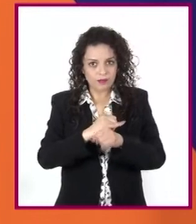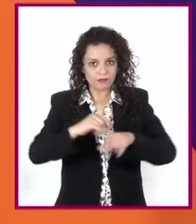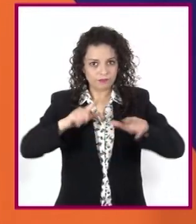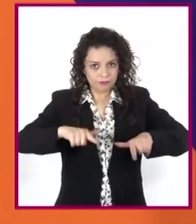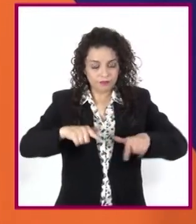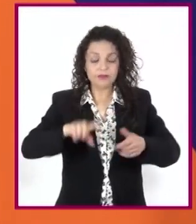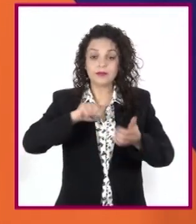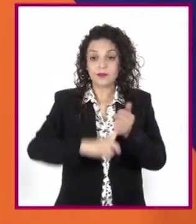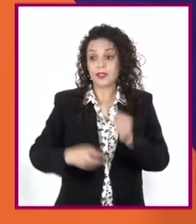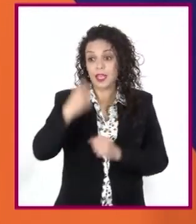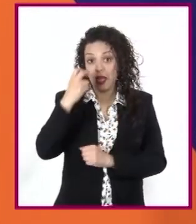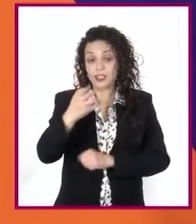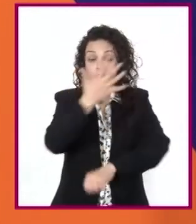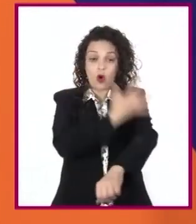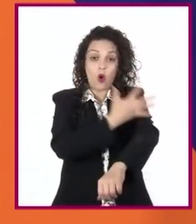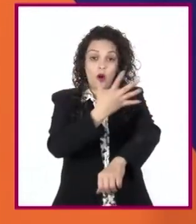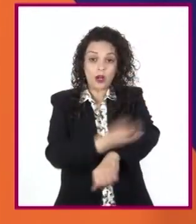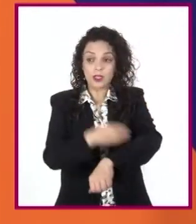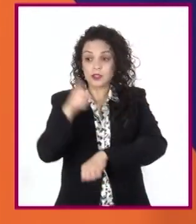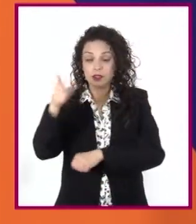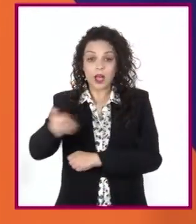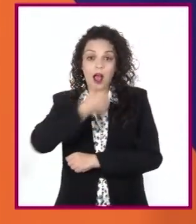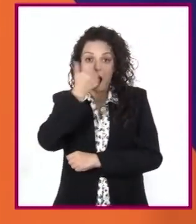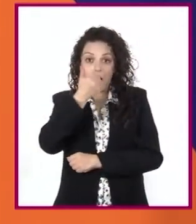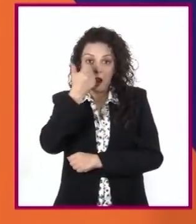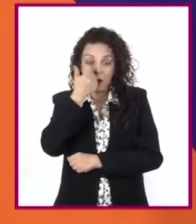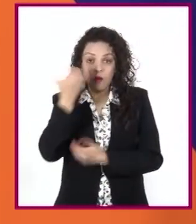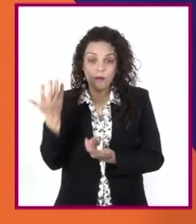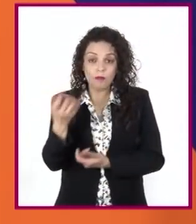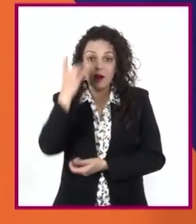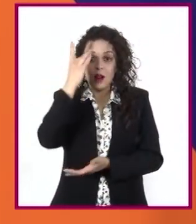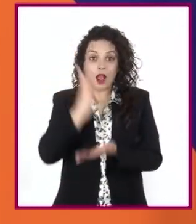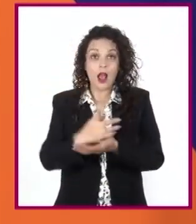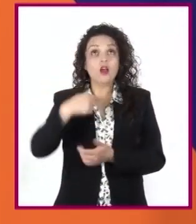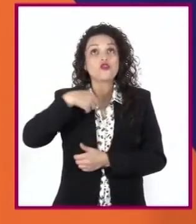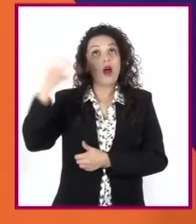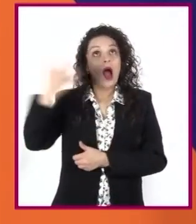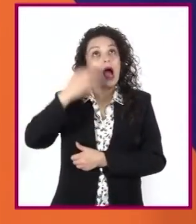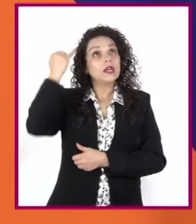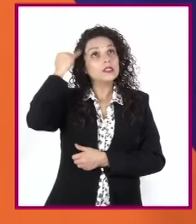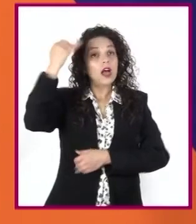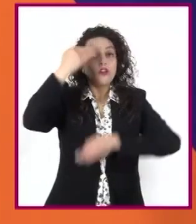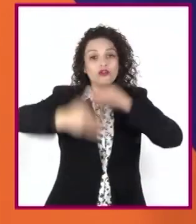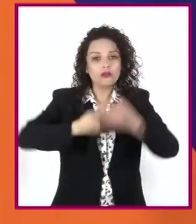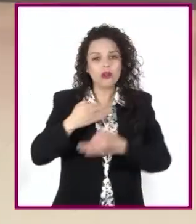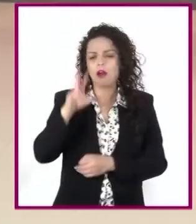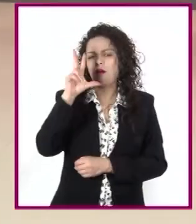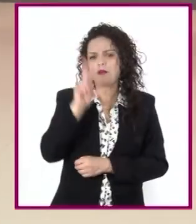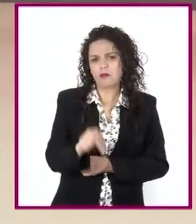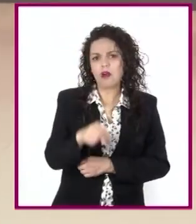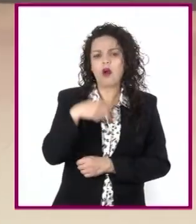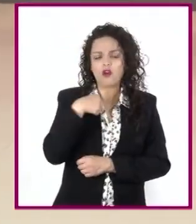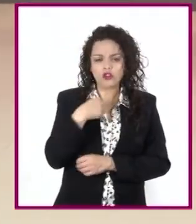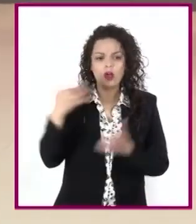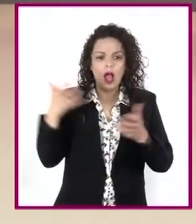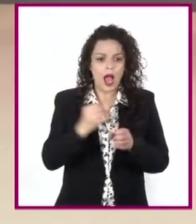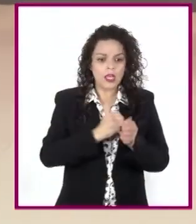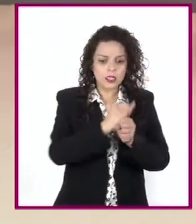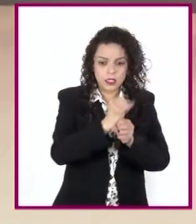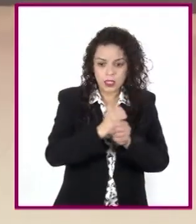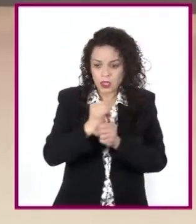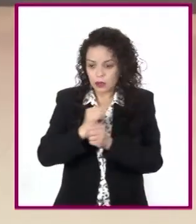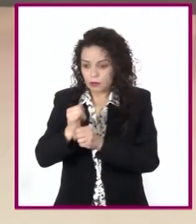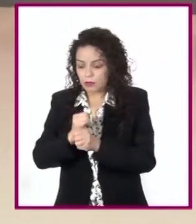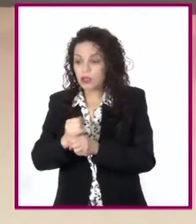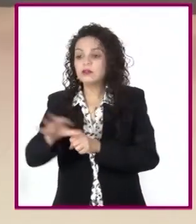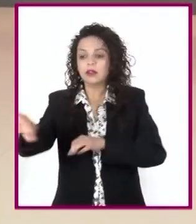del estudiante en reconocer que el trabajo no solo ha salido de su mente, sino también que ese alumno se ha